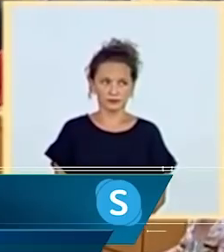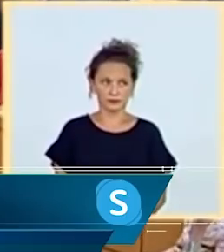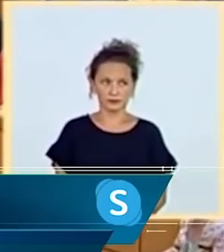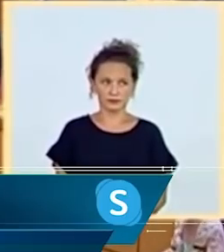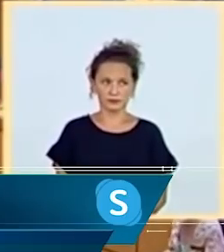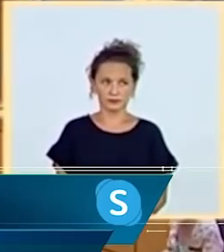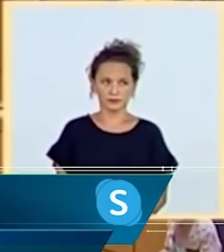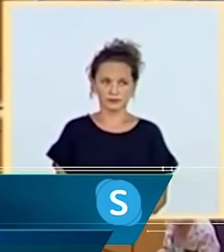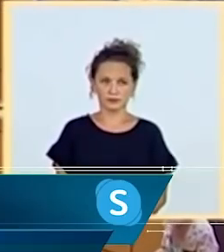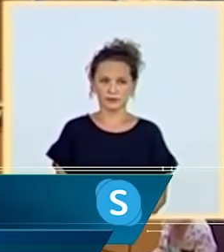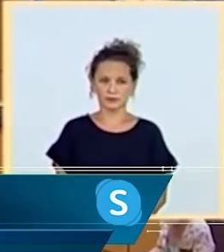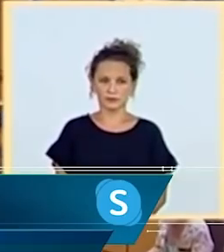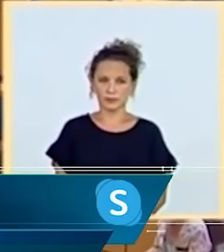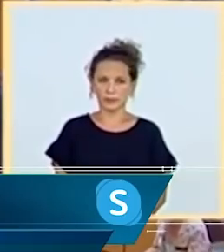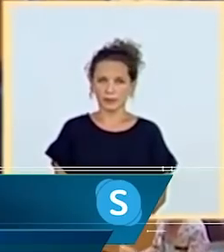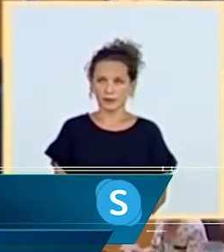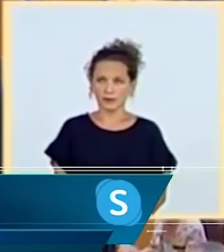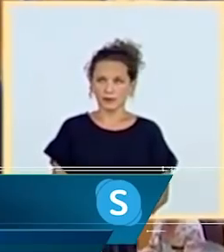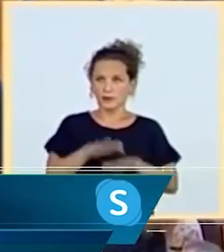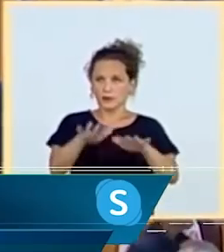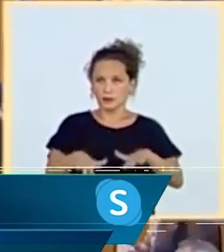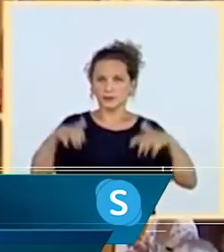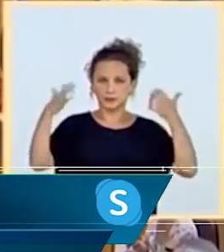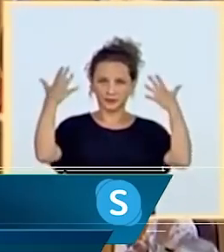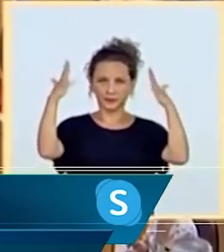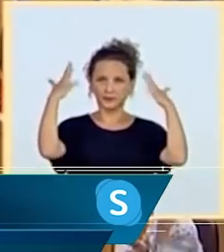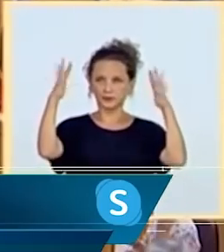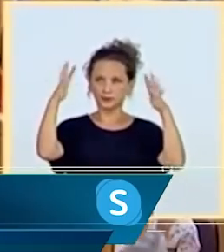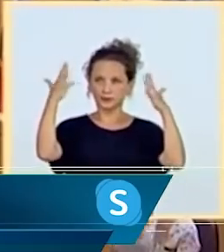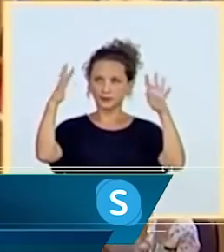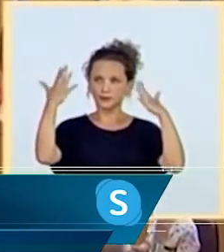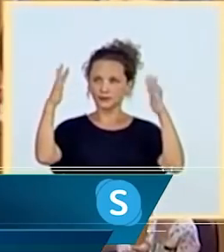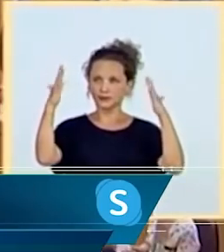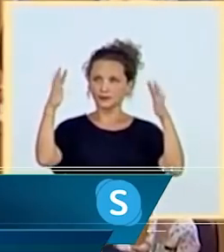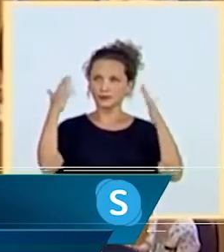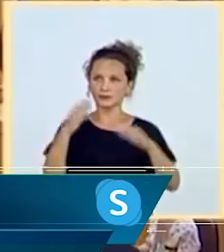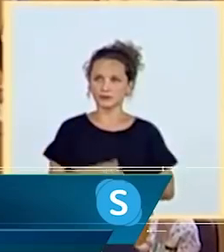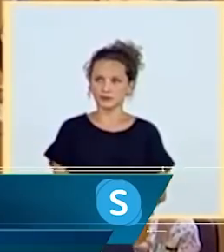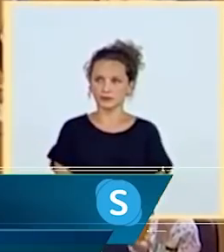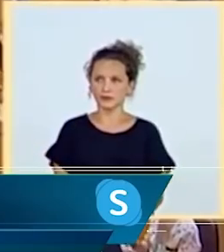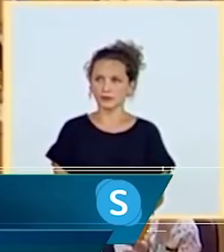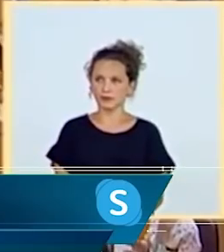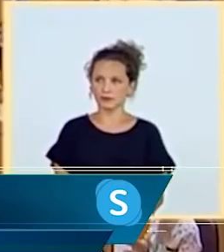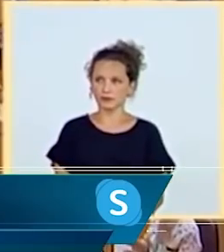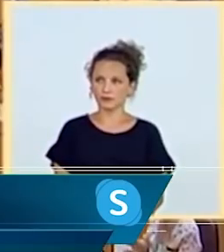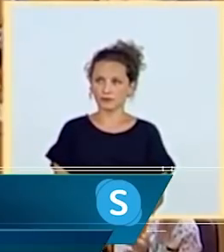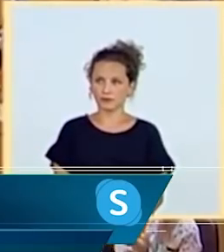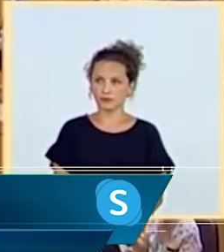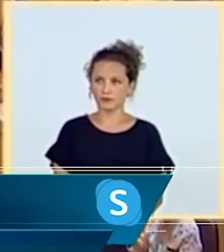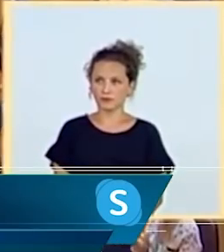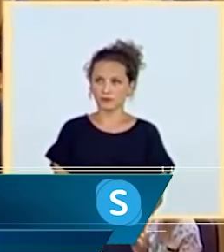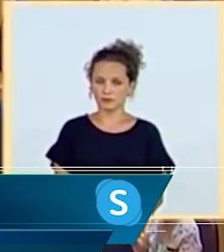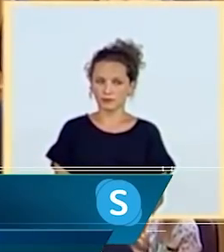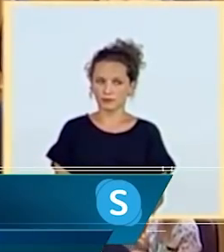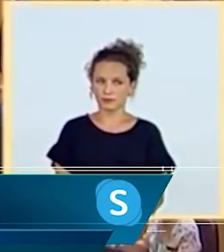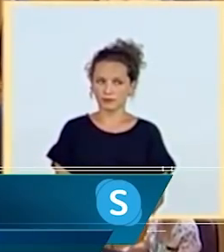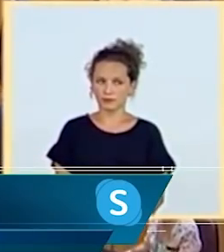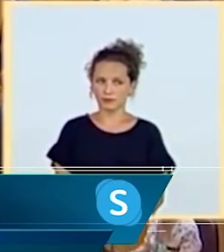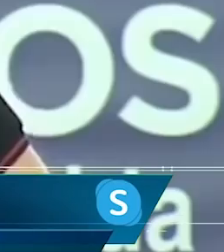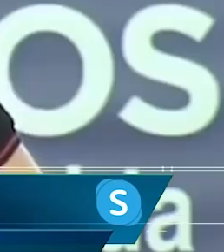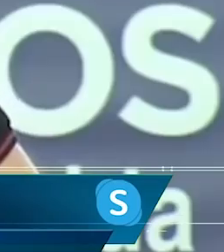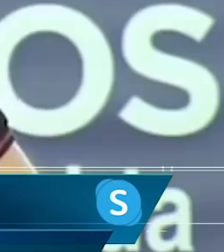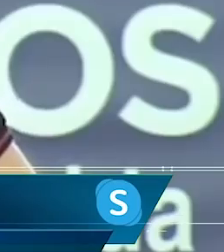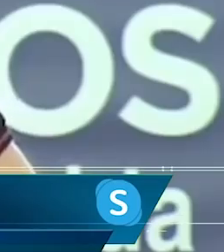usted cada señor otegi condenado igualmente por pertenecer a bandas terroristas pues le decía bueno que era hombre de paz fíjese usted y yo